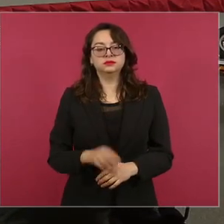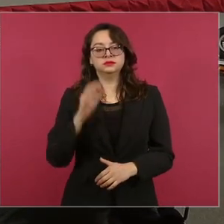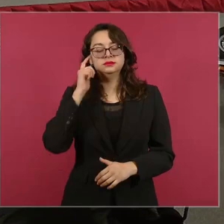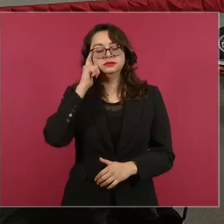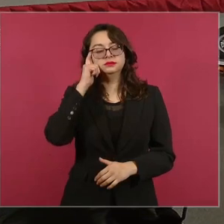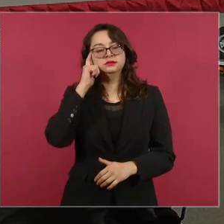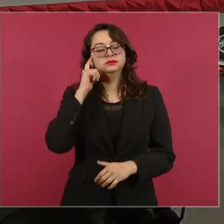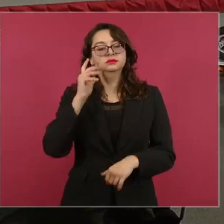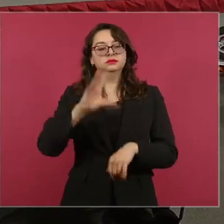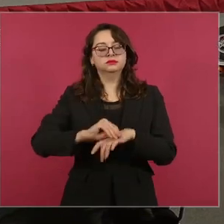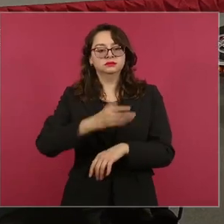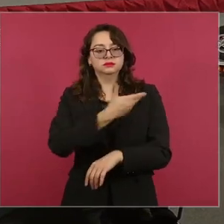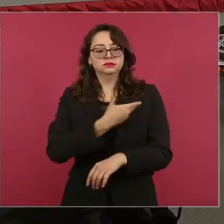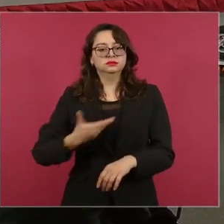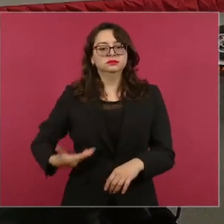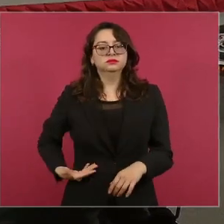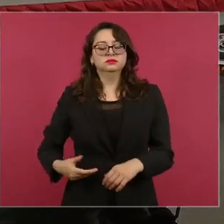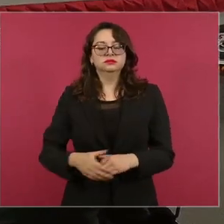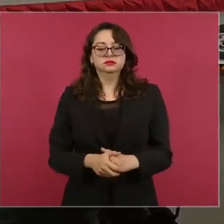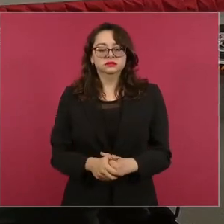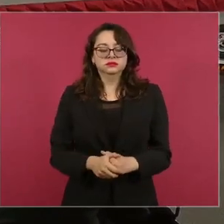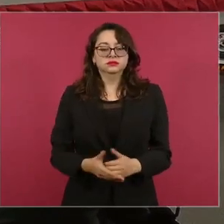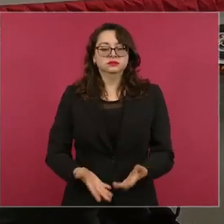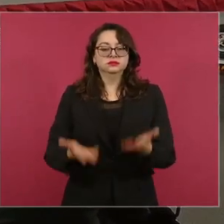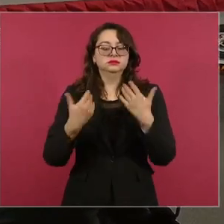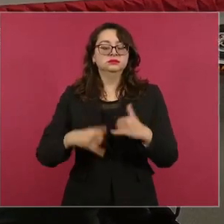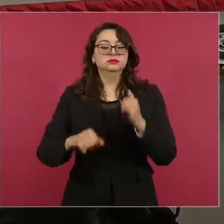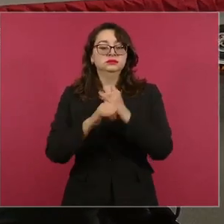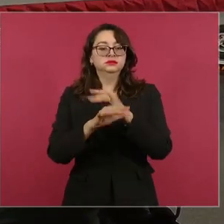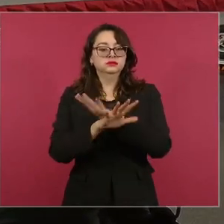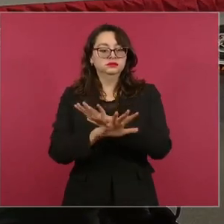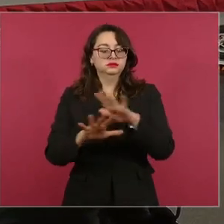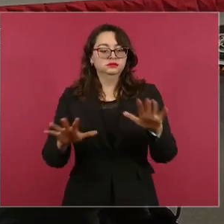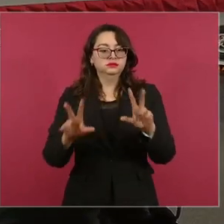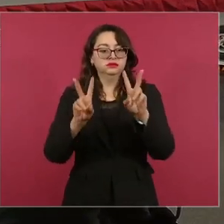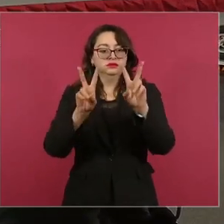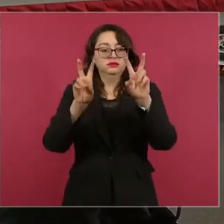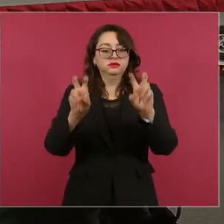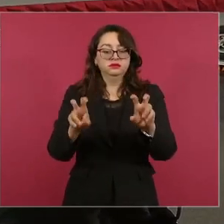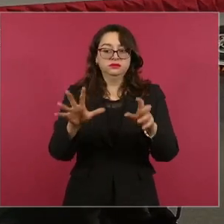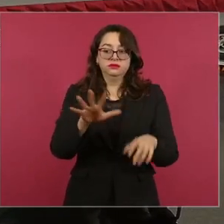Con su permiso, señor presidente, vamos a informar sobre el